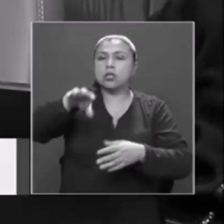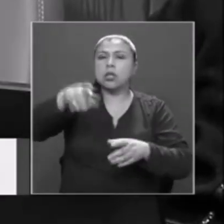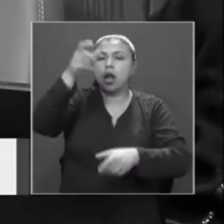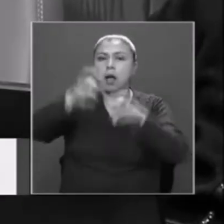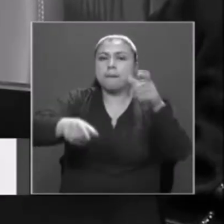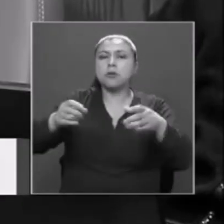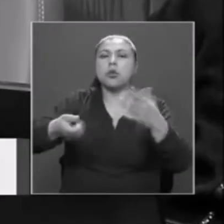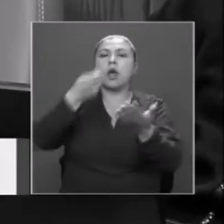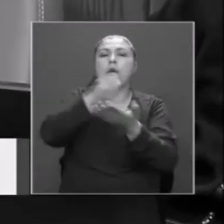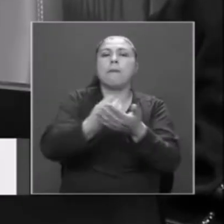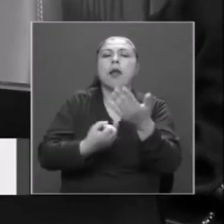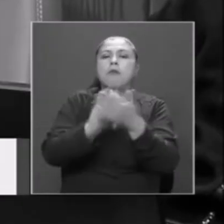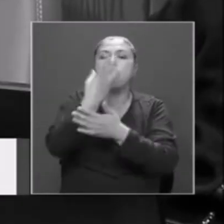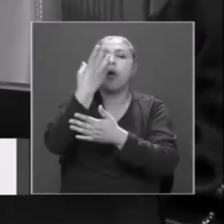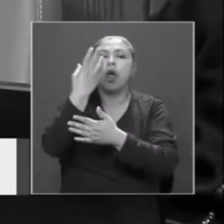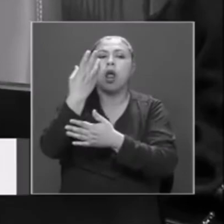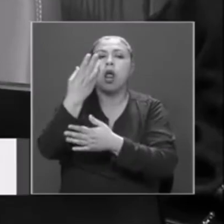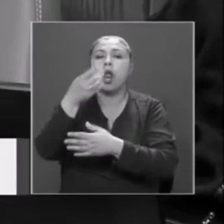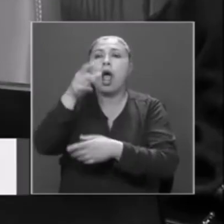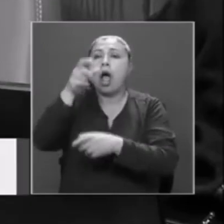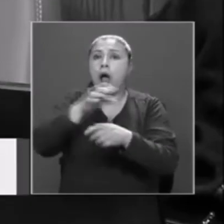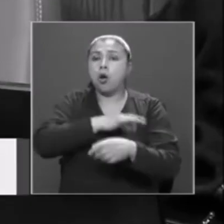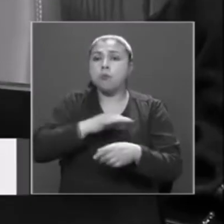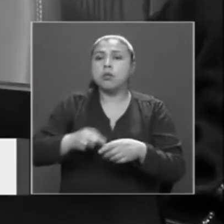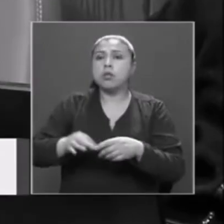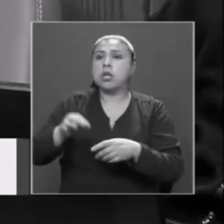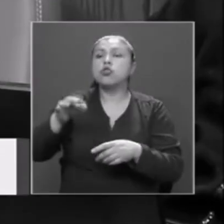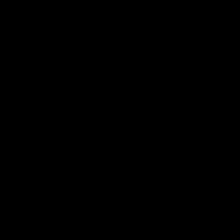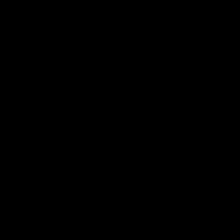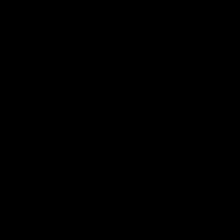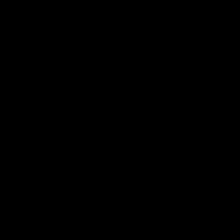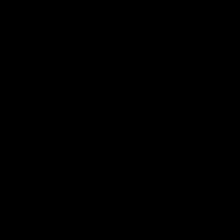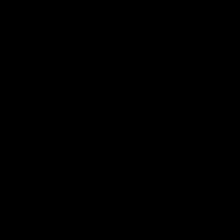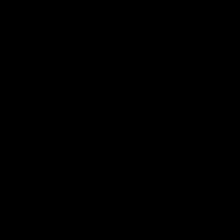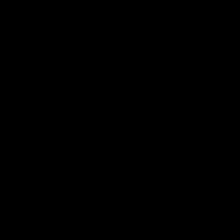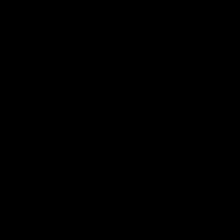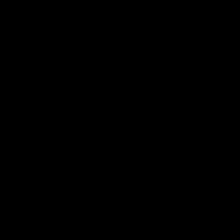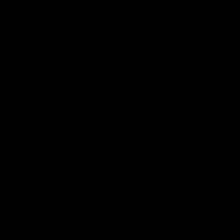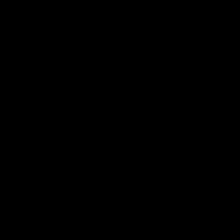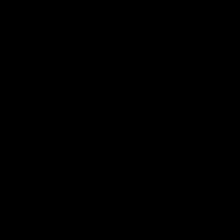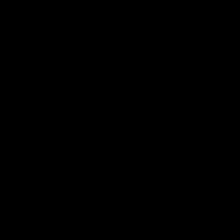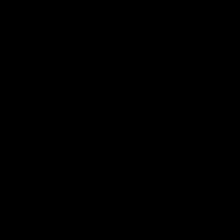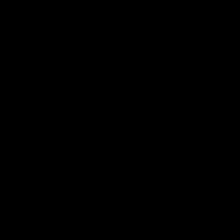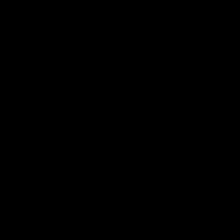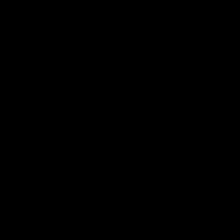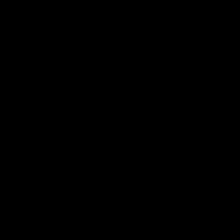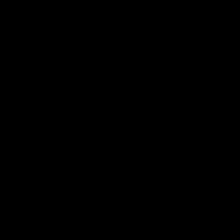mandado al pueblo a precisamente levantarse más temprano. Para ella también.